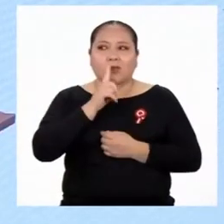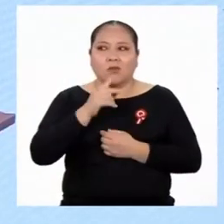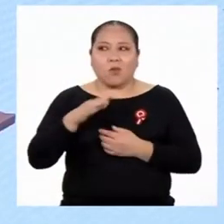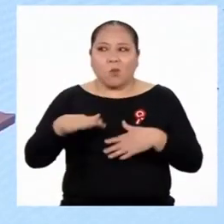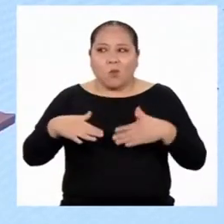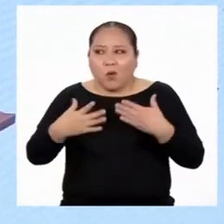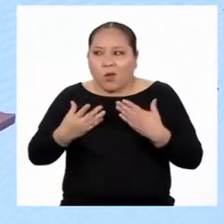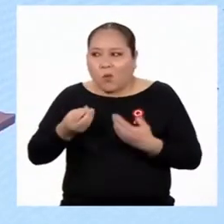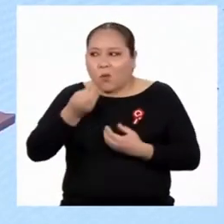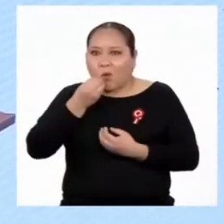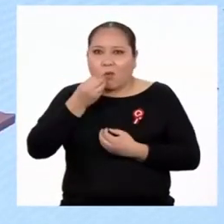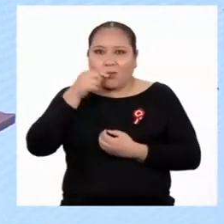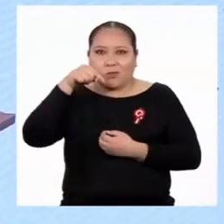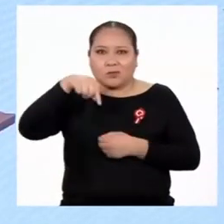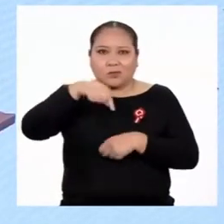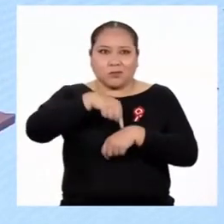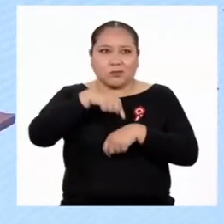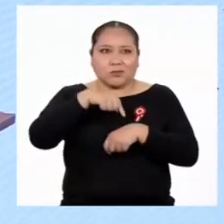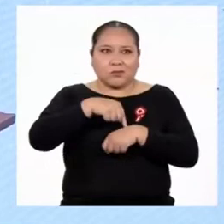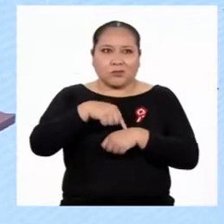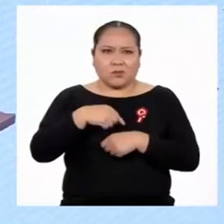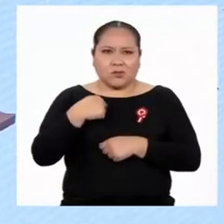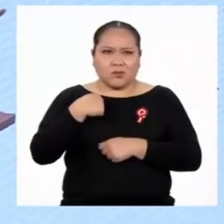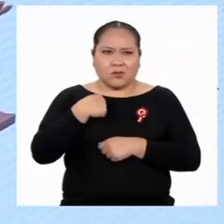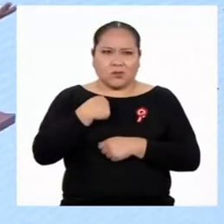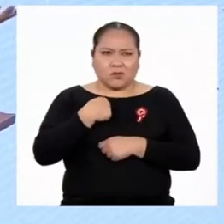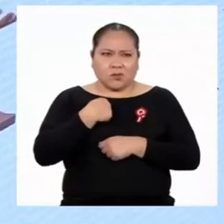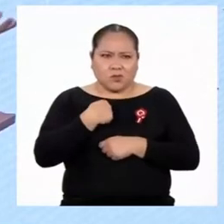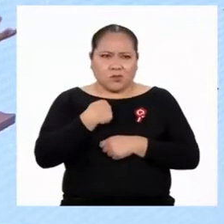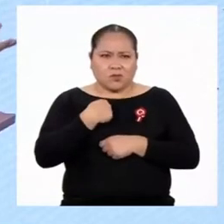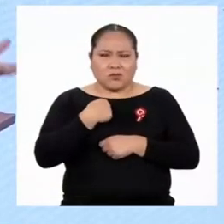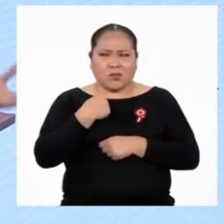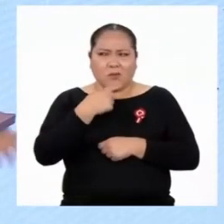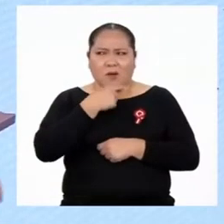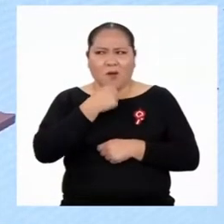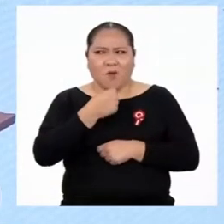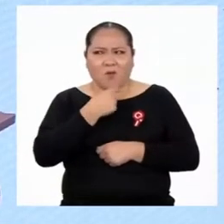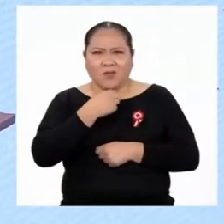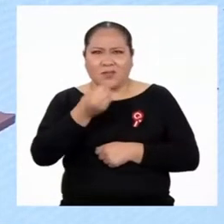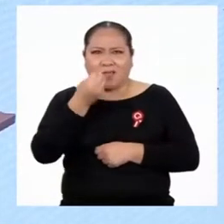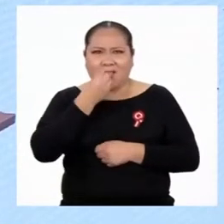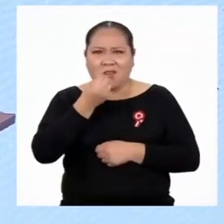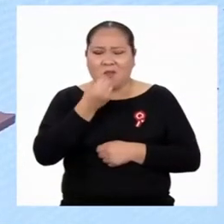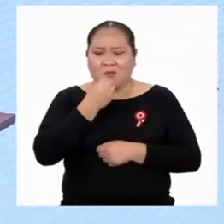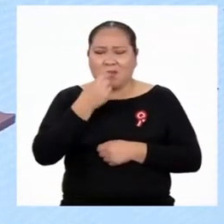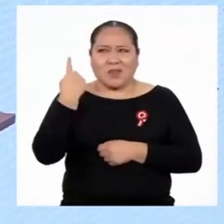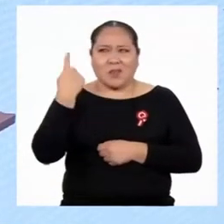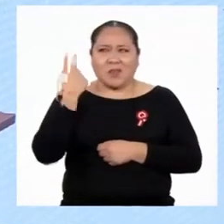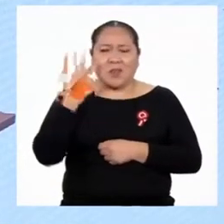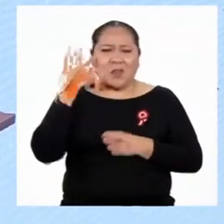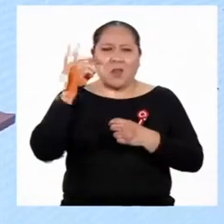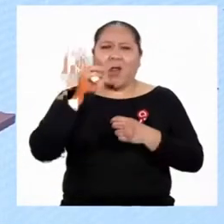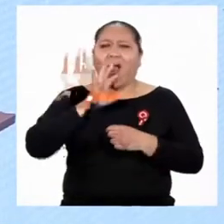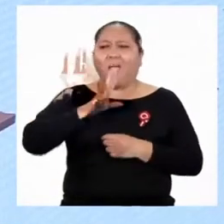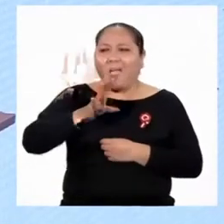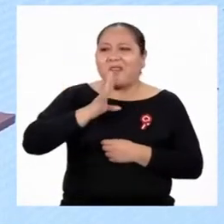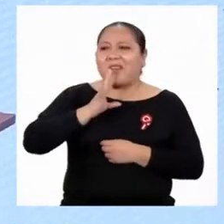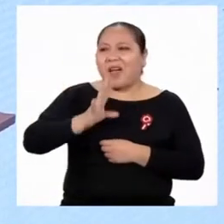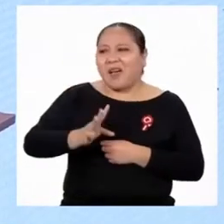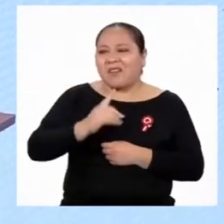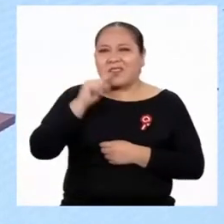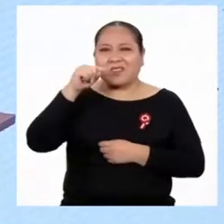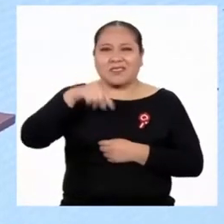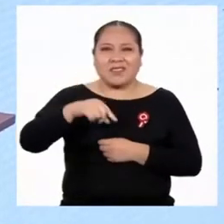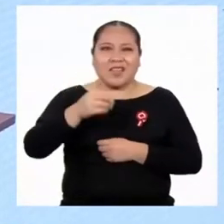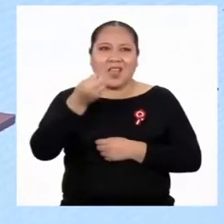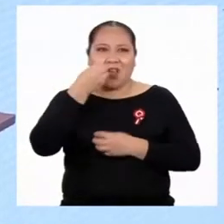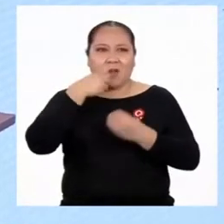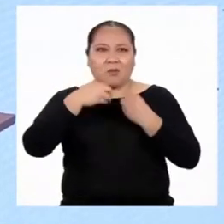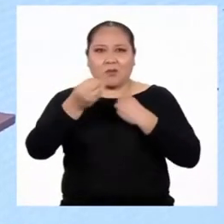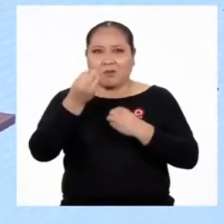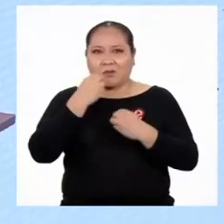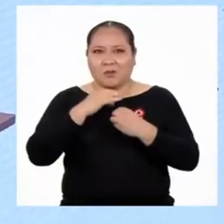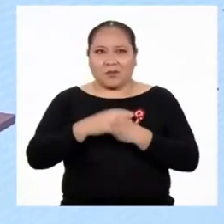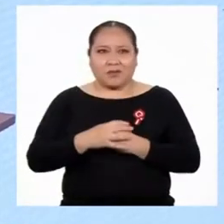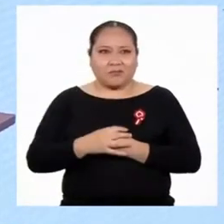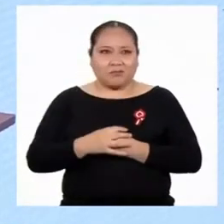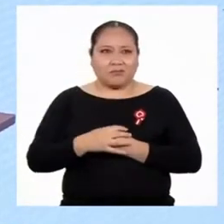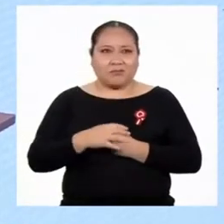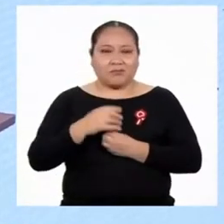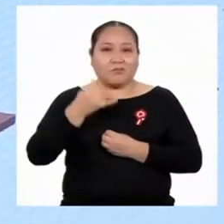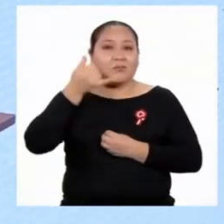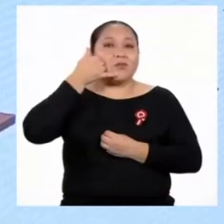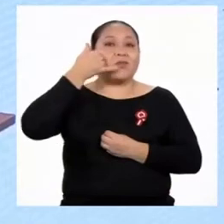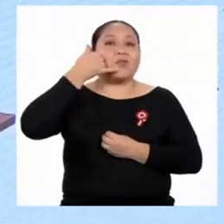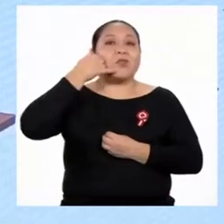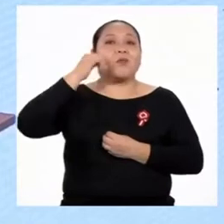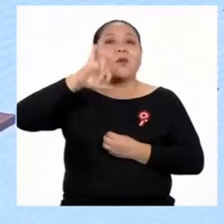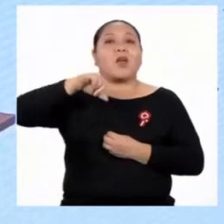en estos meses? ¿O soy yo que me encanta la comida y solo hablo de eso? Tengo que despejar la duda, así que voy a llamar